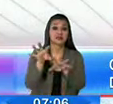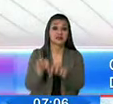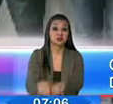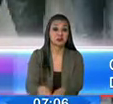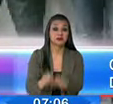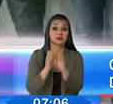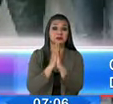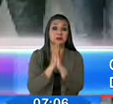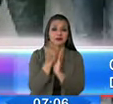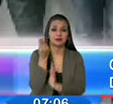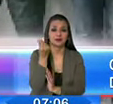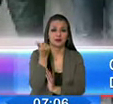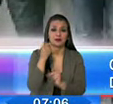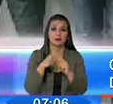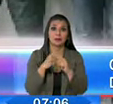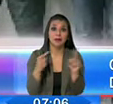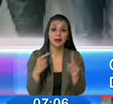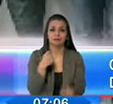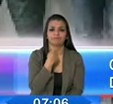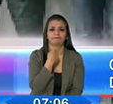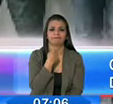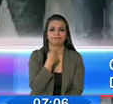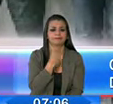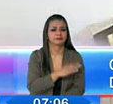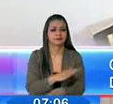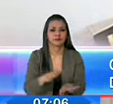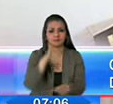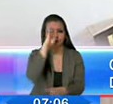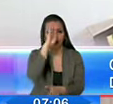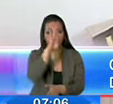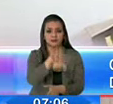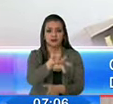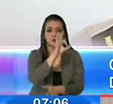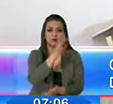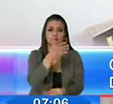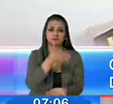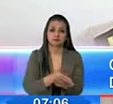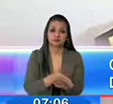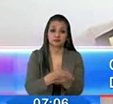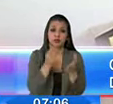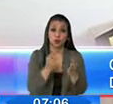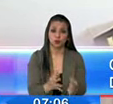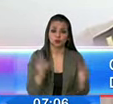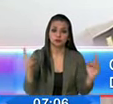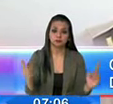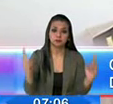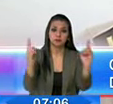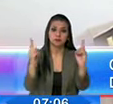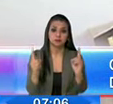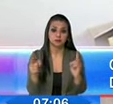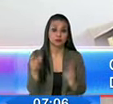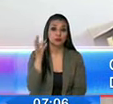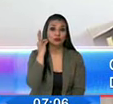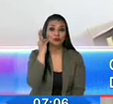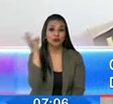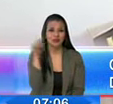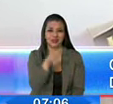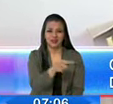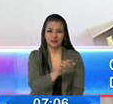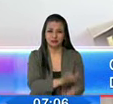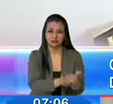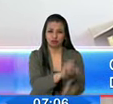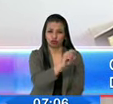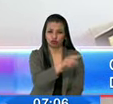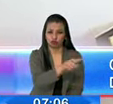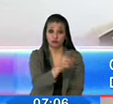extorsión. Pero para mala suerte de ellos, fue frustrado. Fue el momento de la entrega, el momento que la cónyuge, en este caso de la víctima